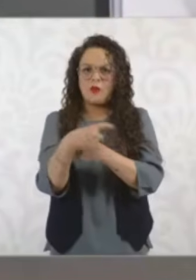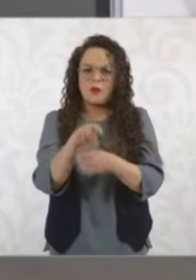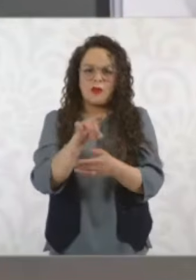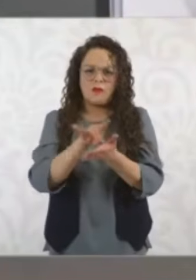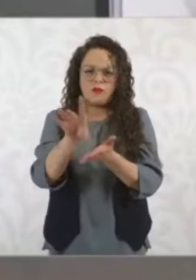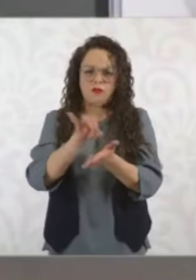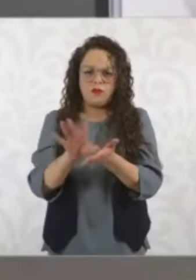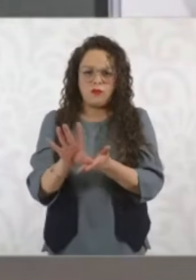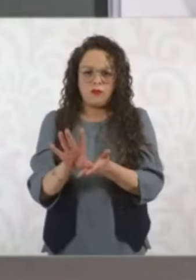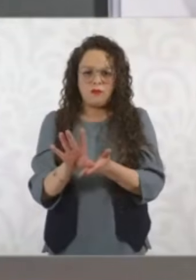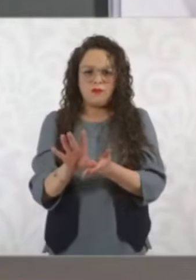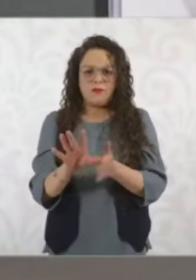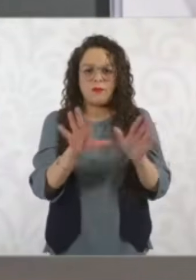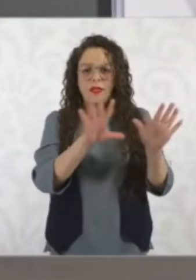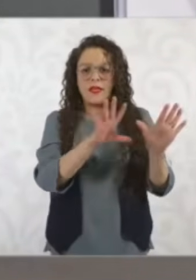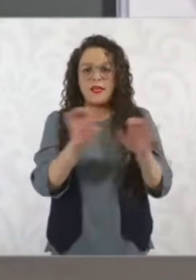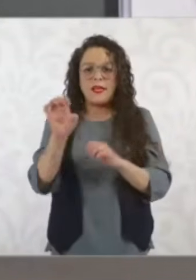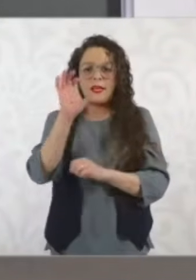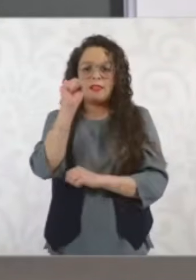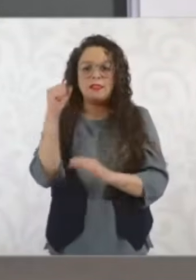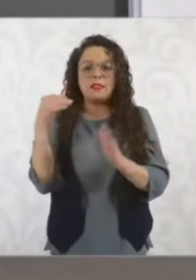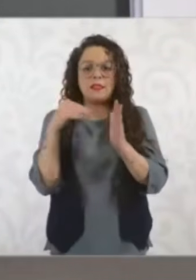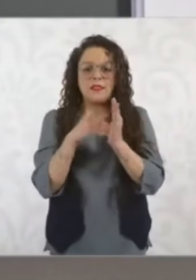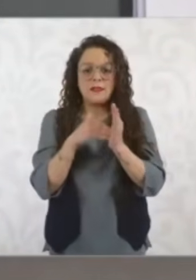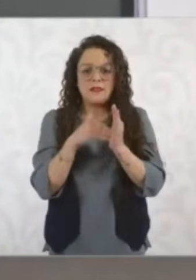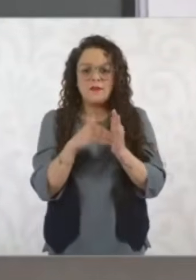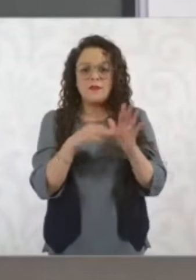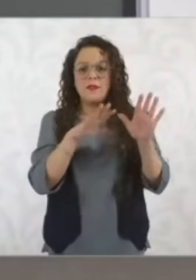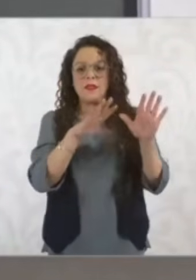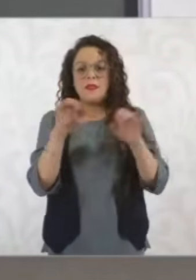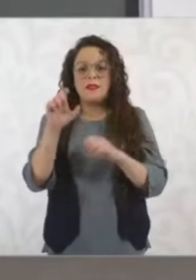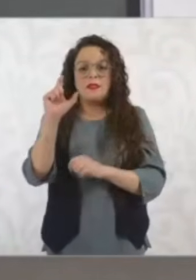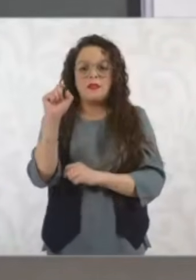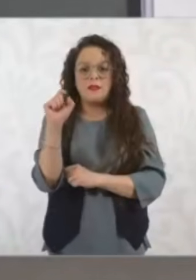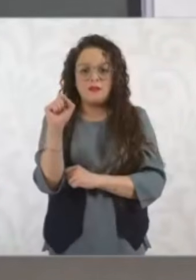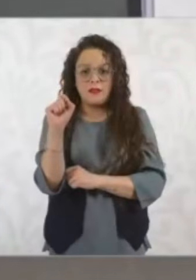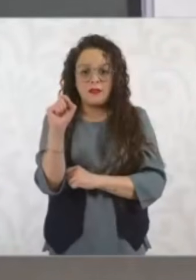560,520 cuentas, 500,000 cuentas